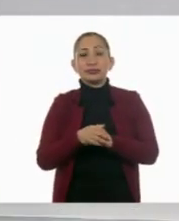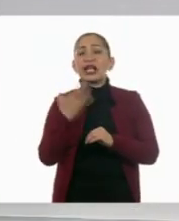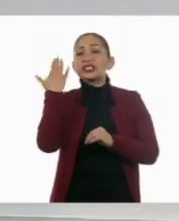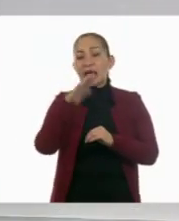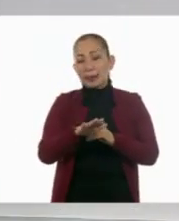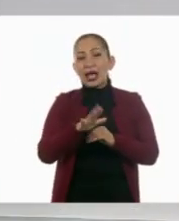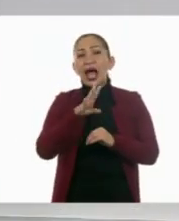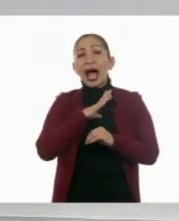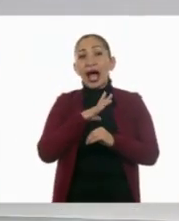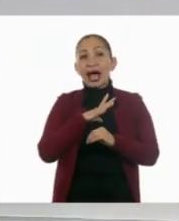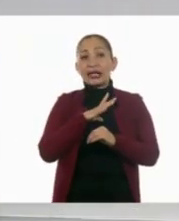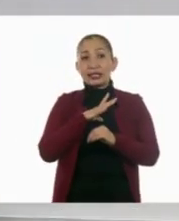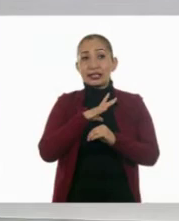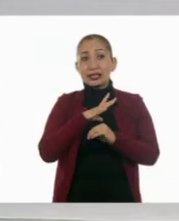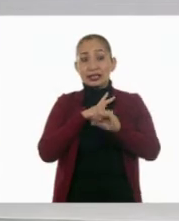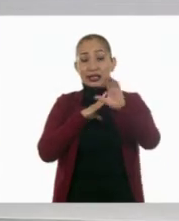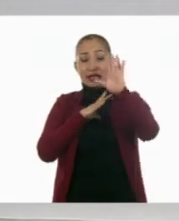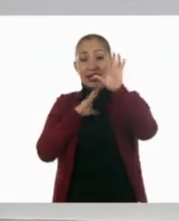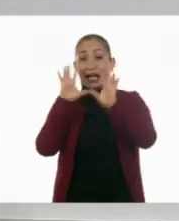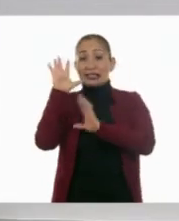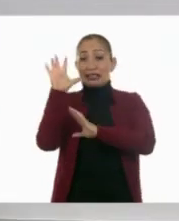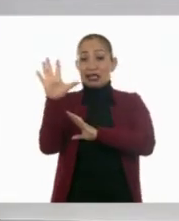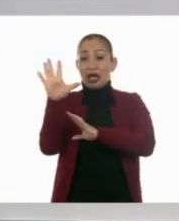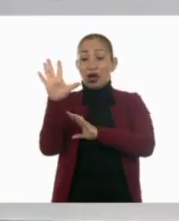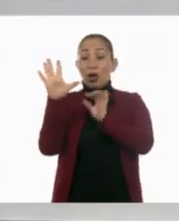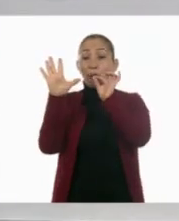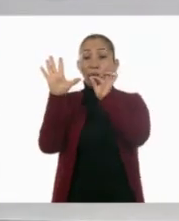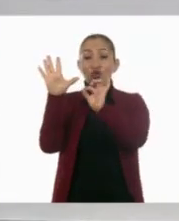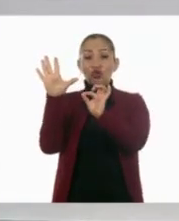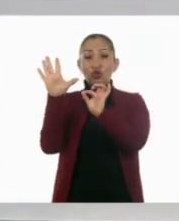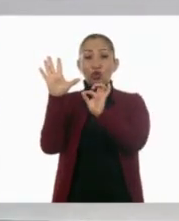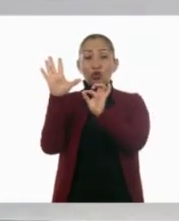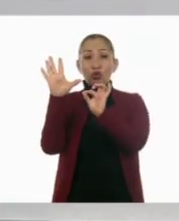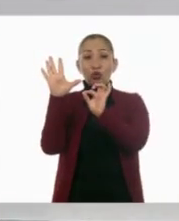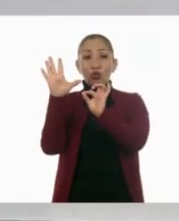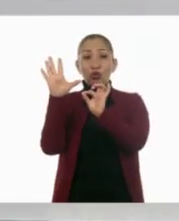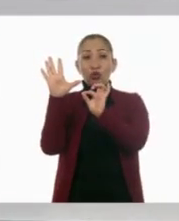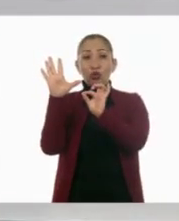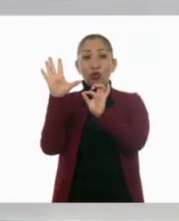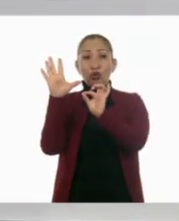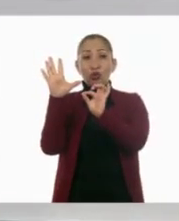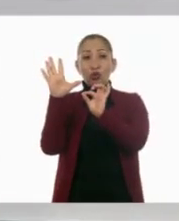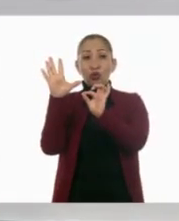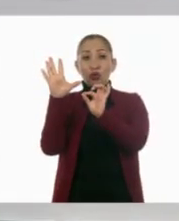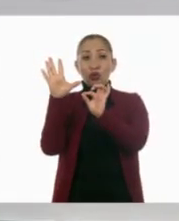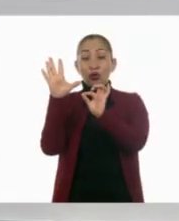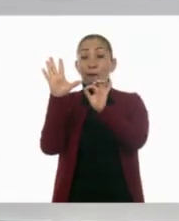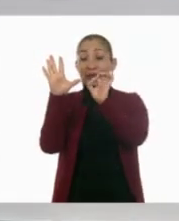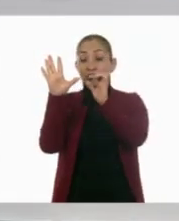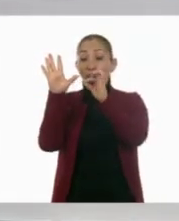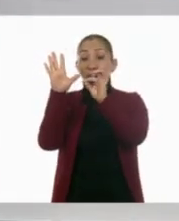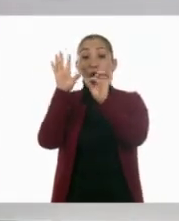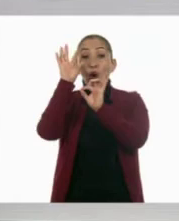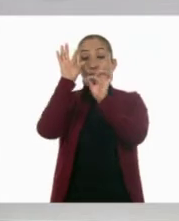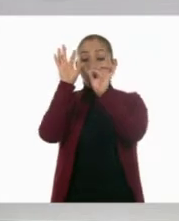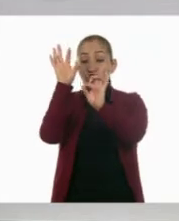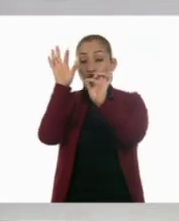sabiendo que hay un punto al final de este. Sí. Y ahí sí alinearnos a este punto